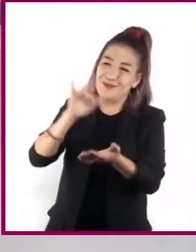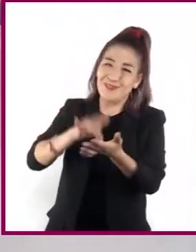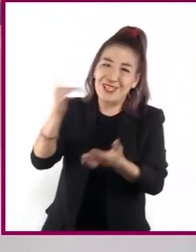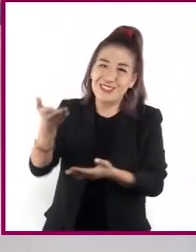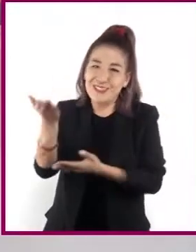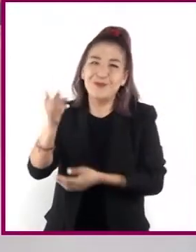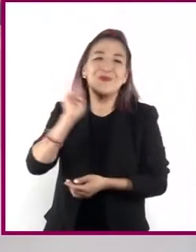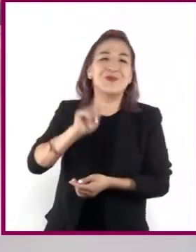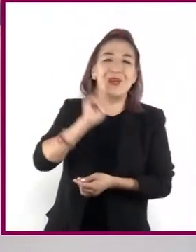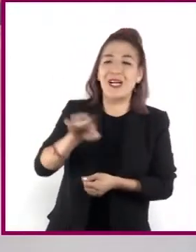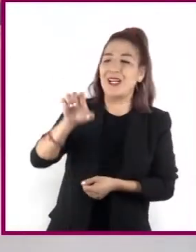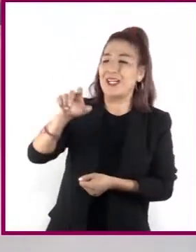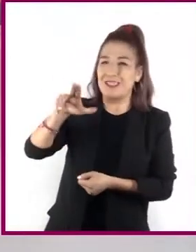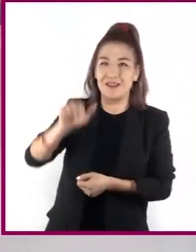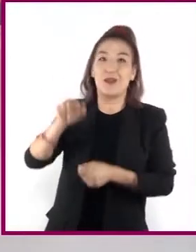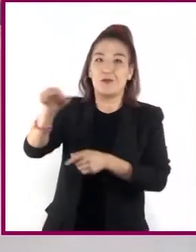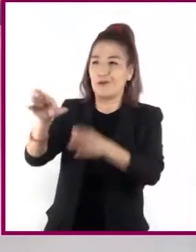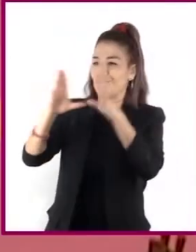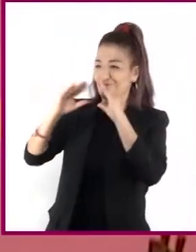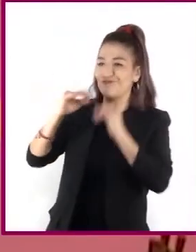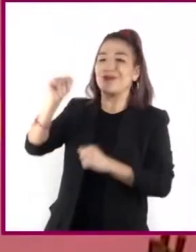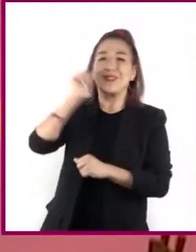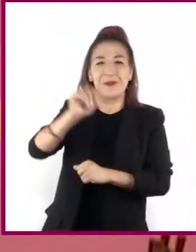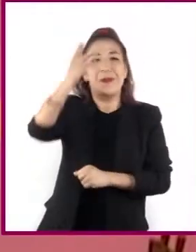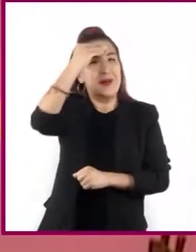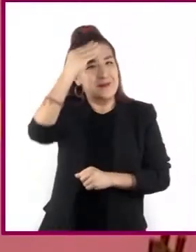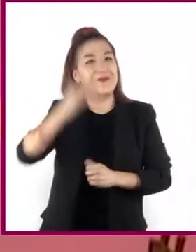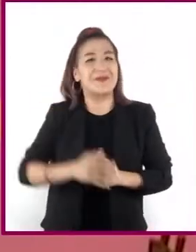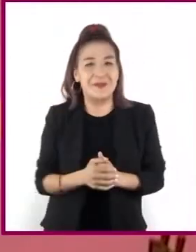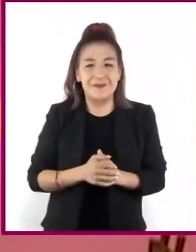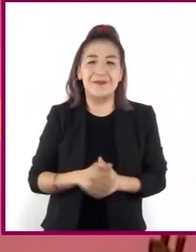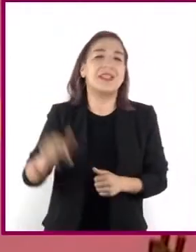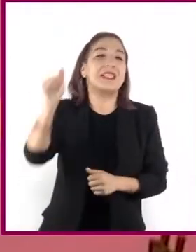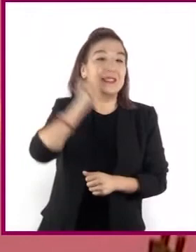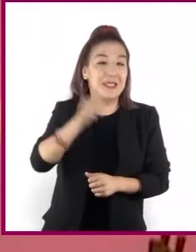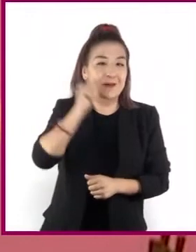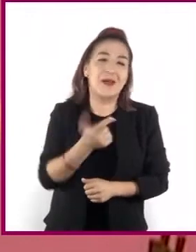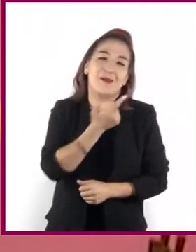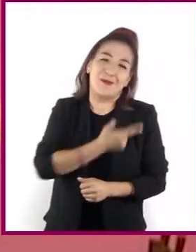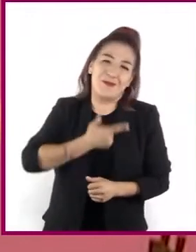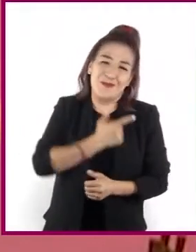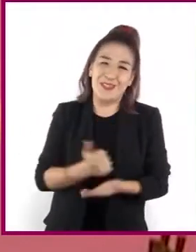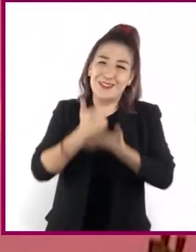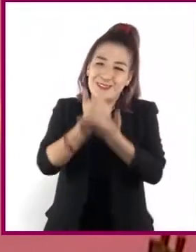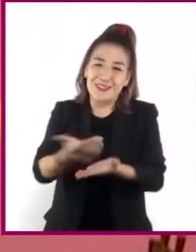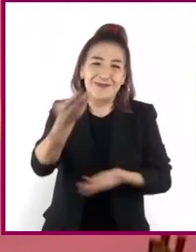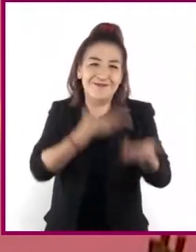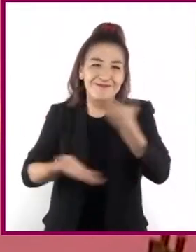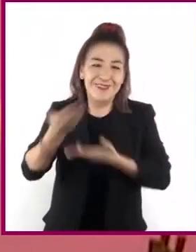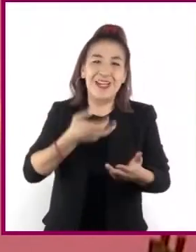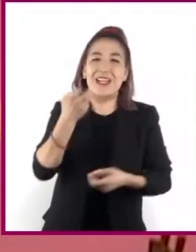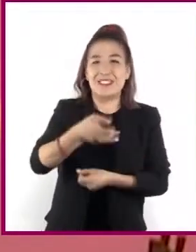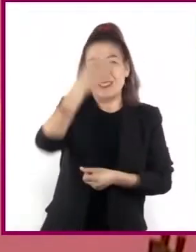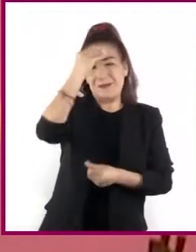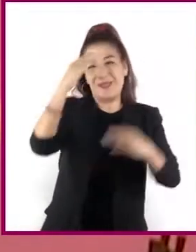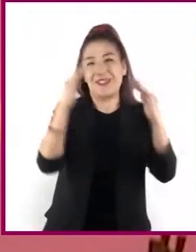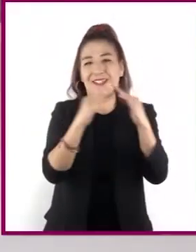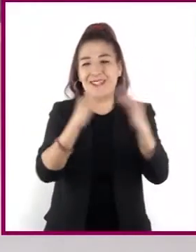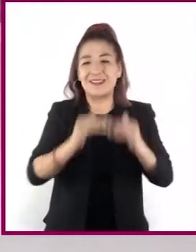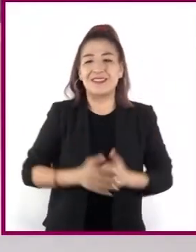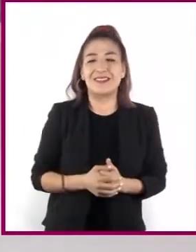Elena. Siempre aprendemos mucho contigo, ¿eh? Siempre es y será un gusto poder colaborar en Aprende en